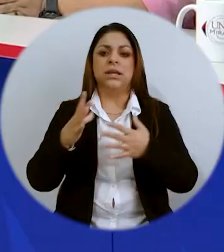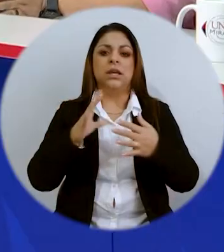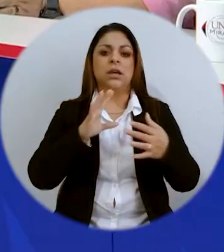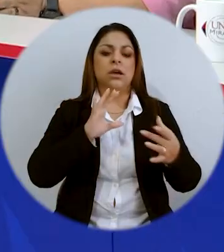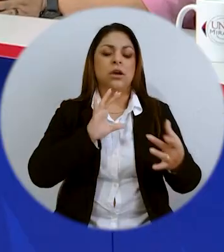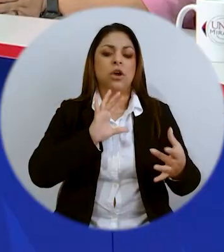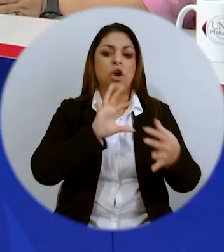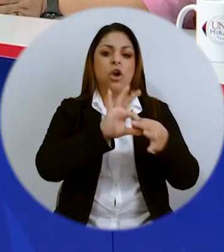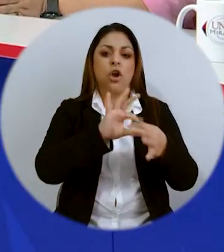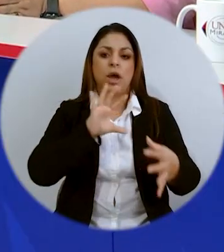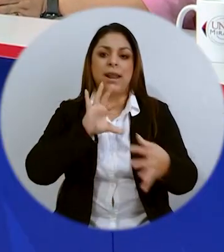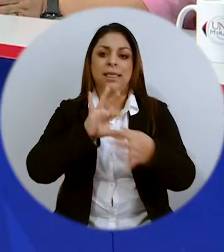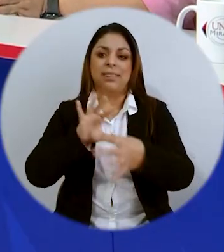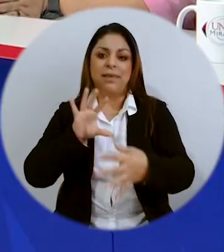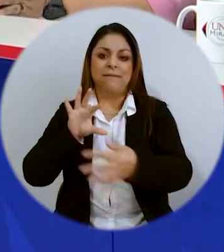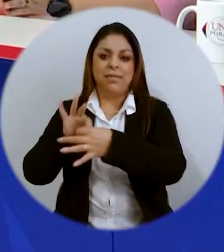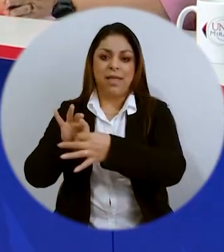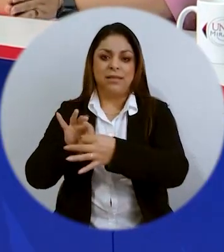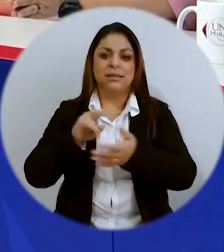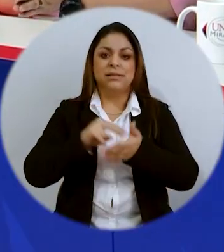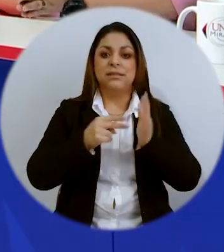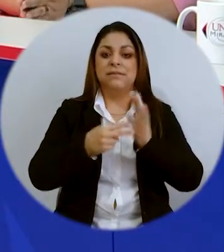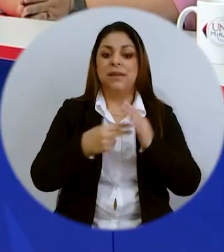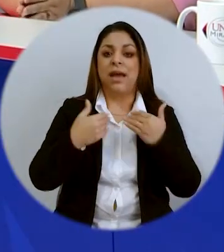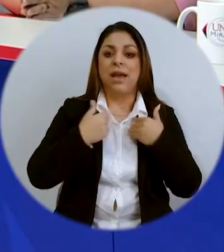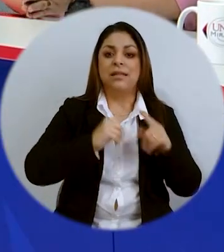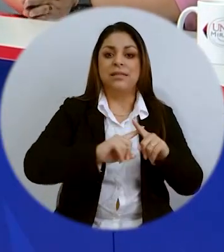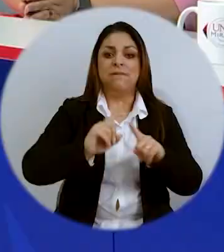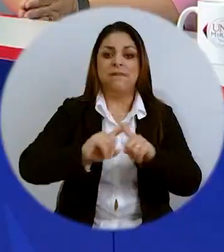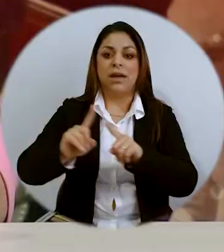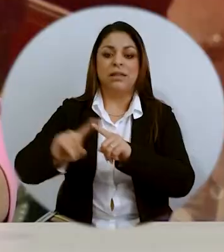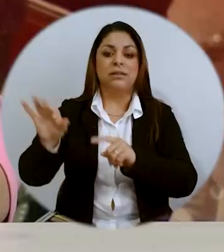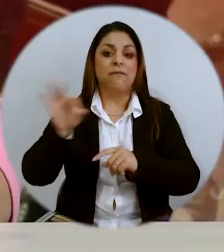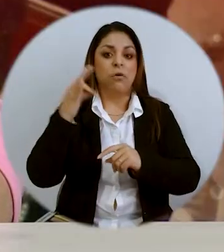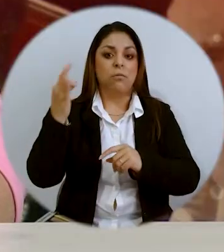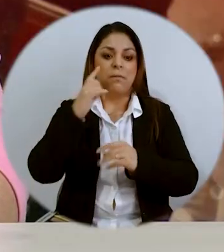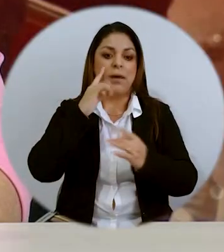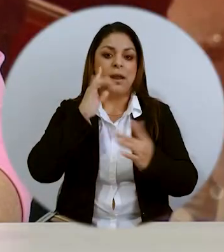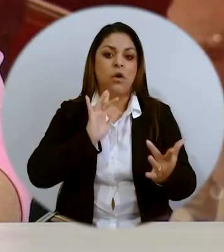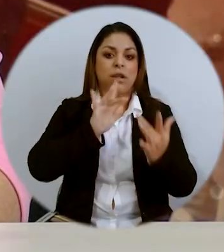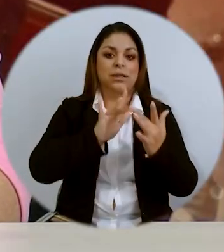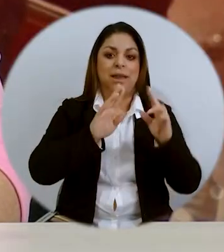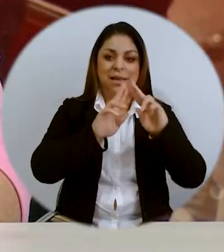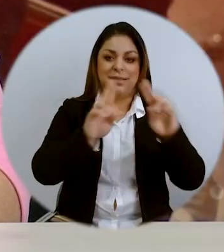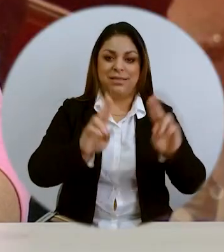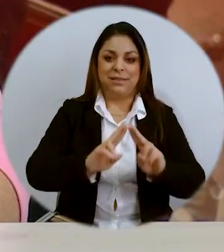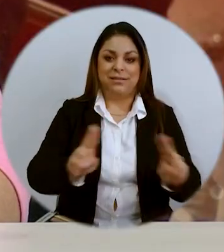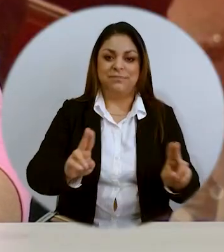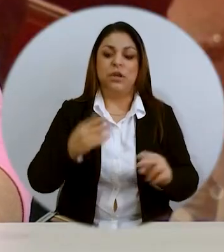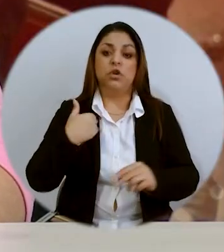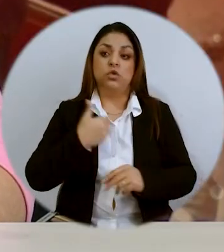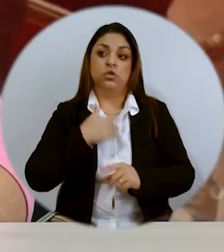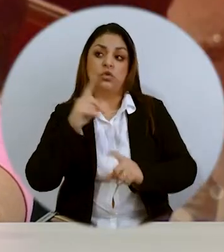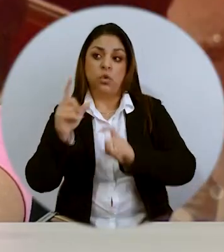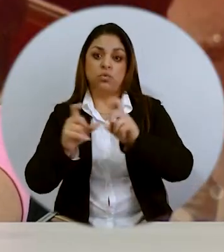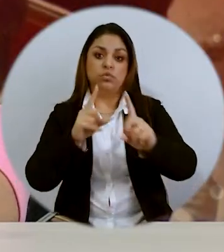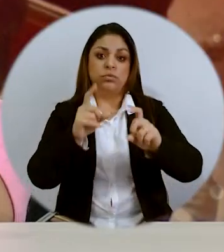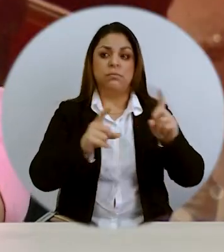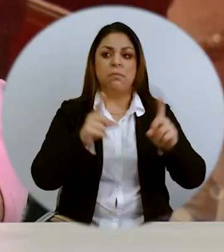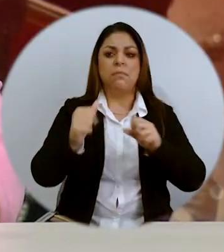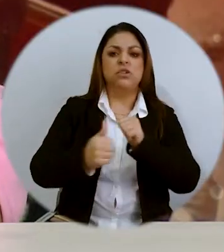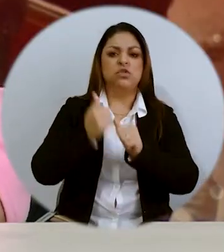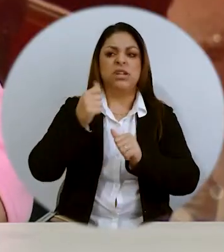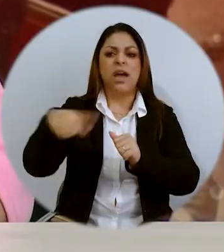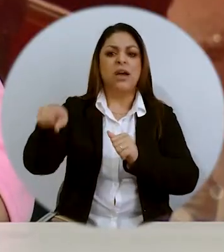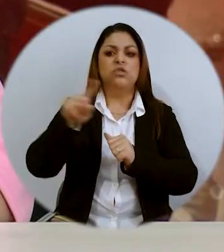multiconectividad. ¿A qué nos referimos con esto? Que hay varias maneras de conectarse al Internet. Consultamos y la mayoría de ellos se